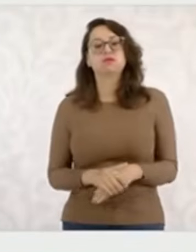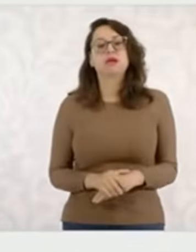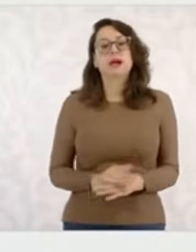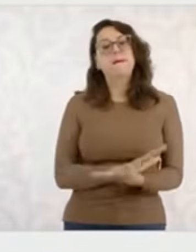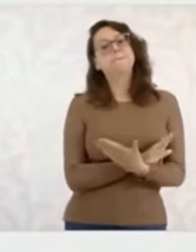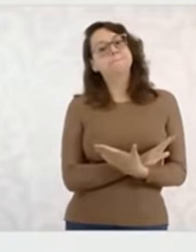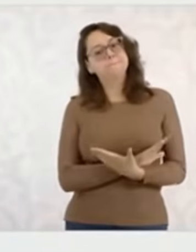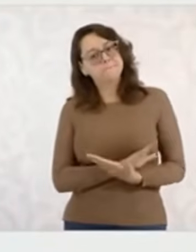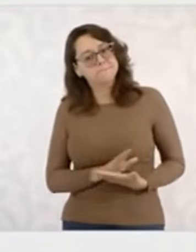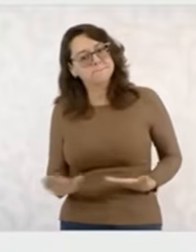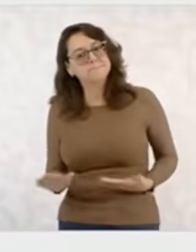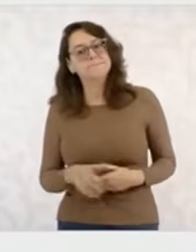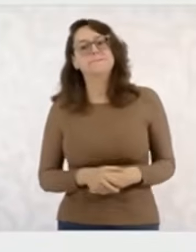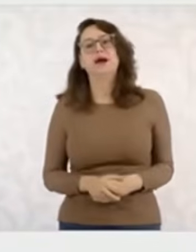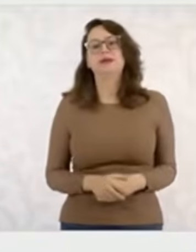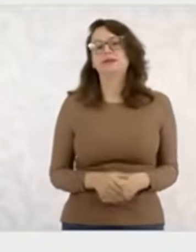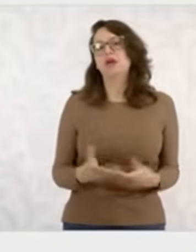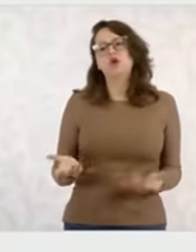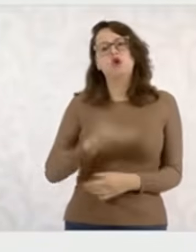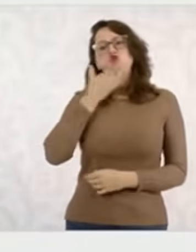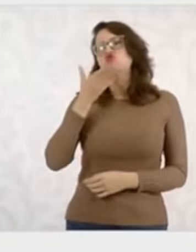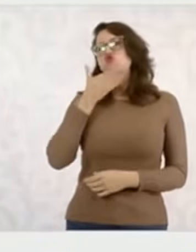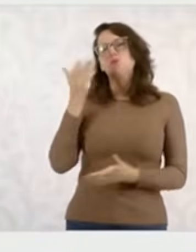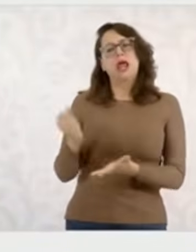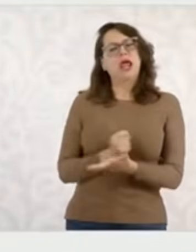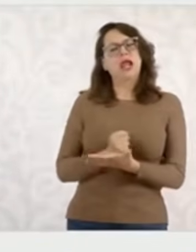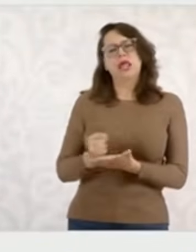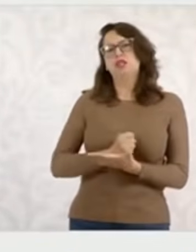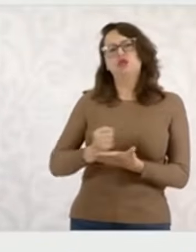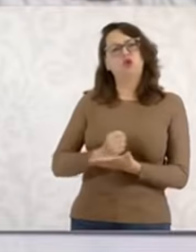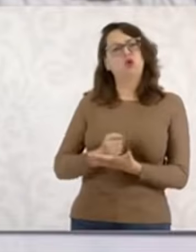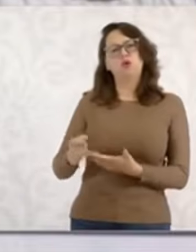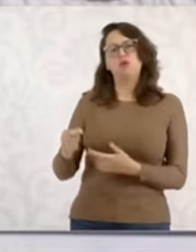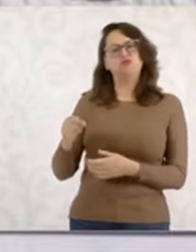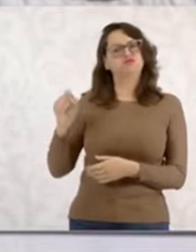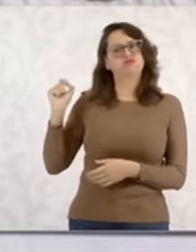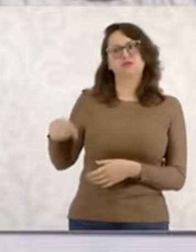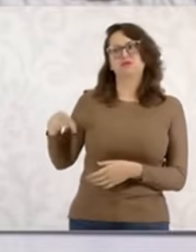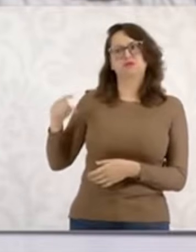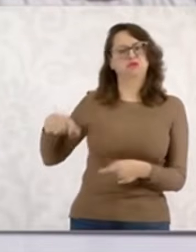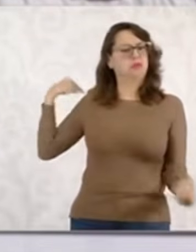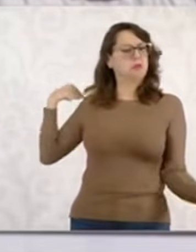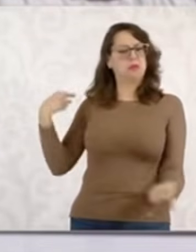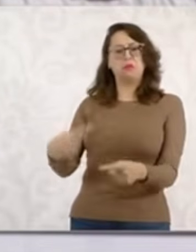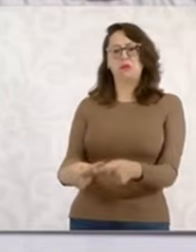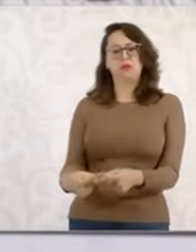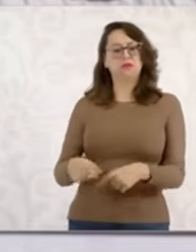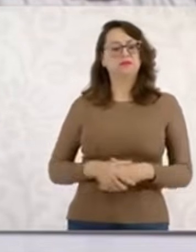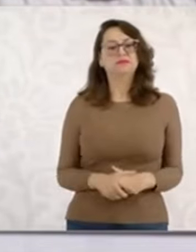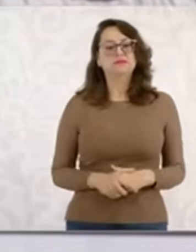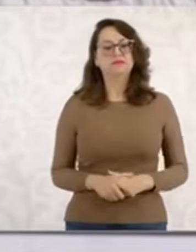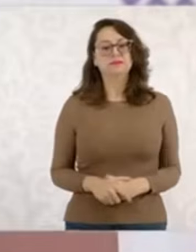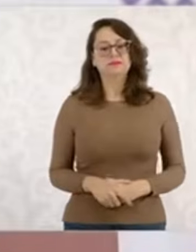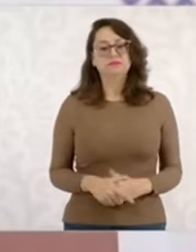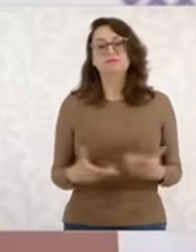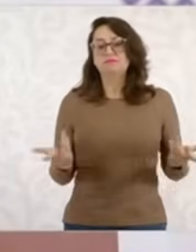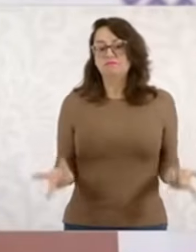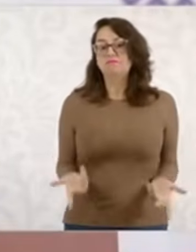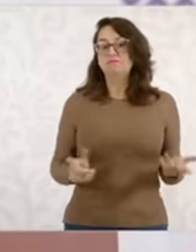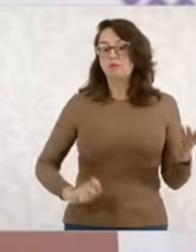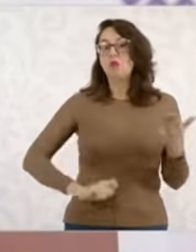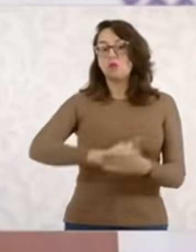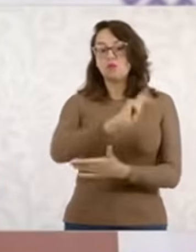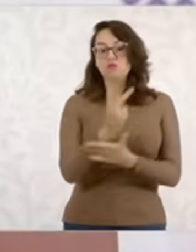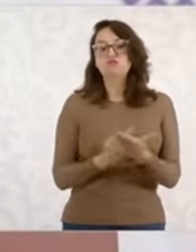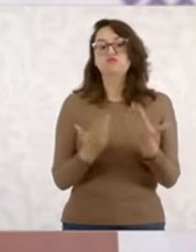además los créditos que normalmente da el Infonavit y el Foviste y Sociedad Hipotecaria. Entonces es un programa